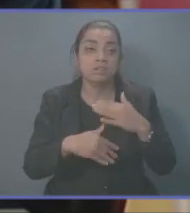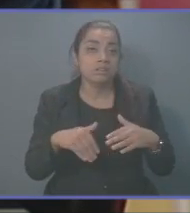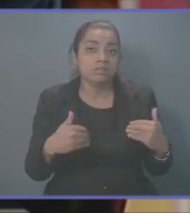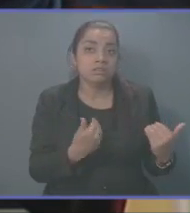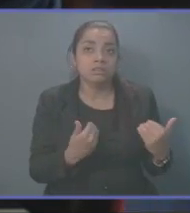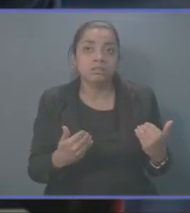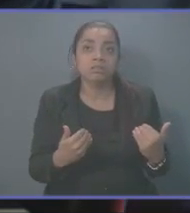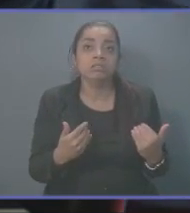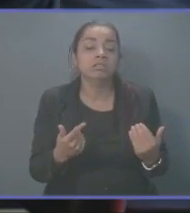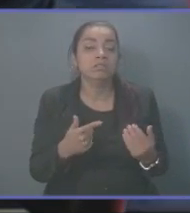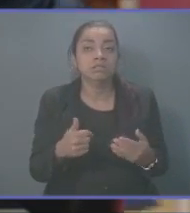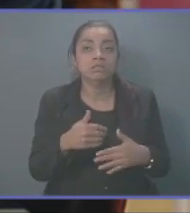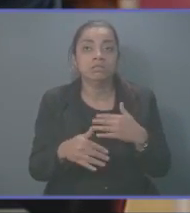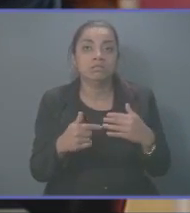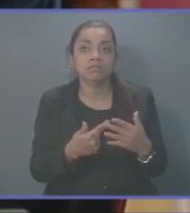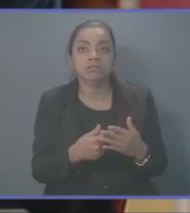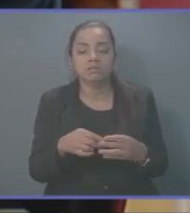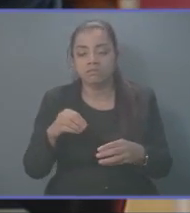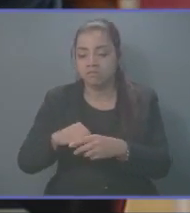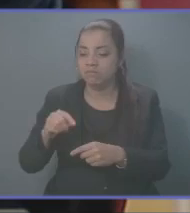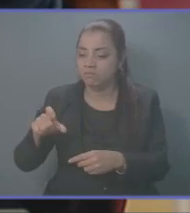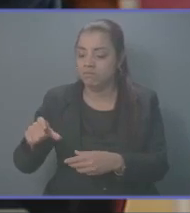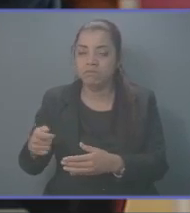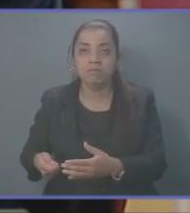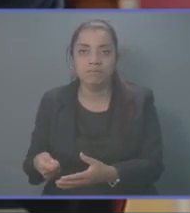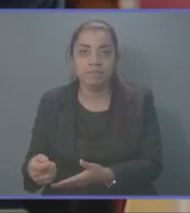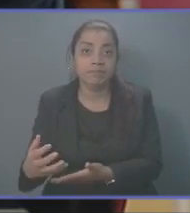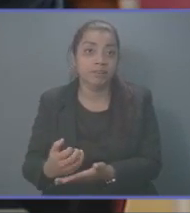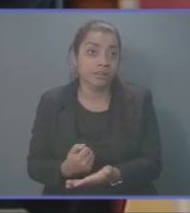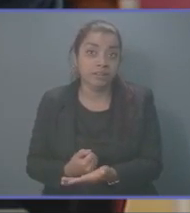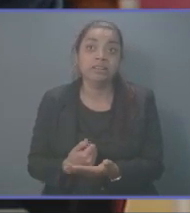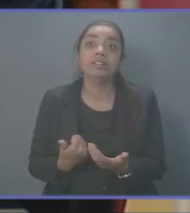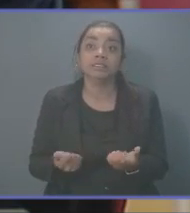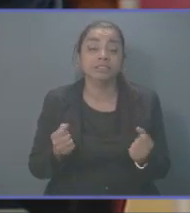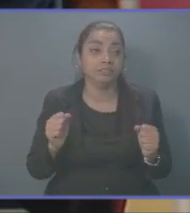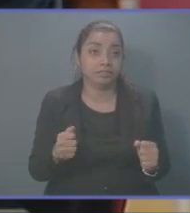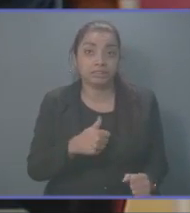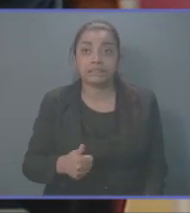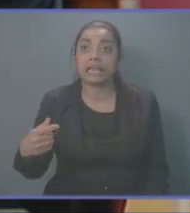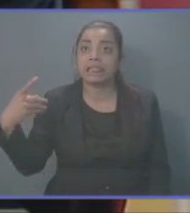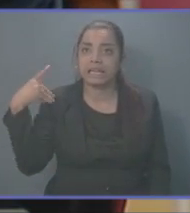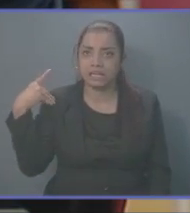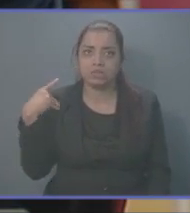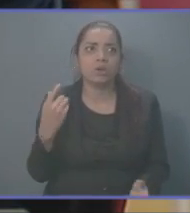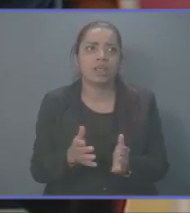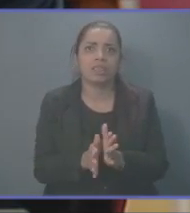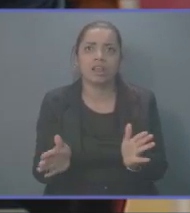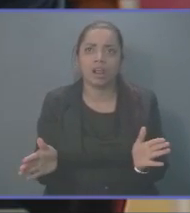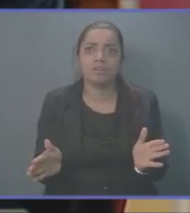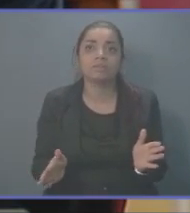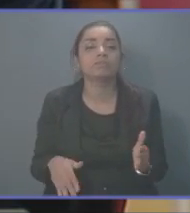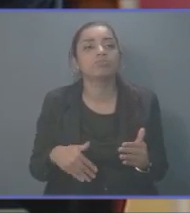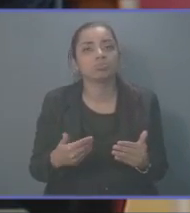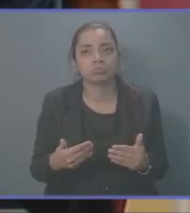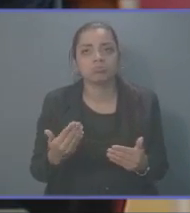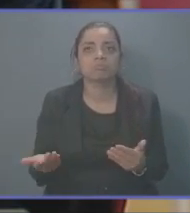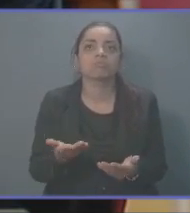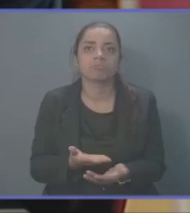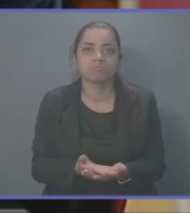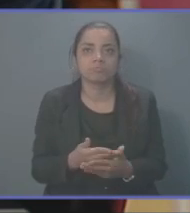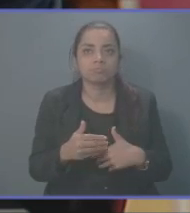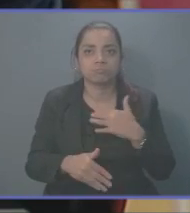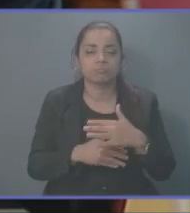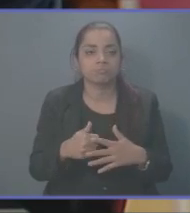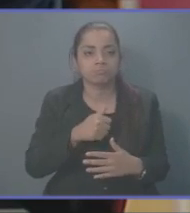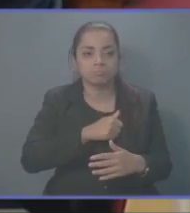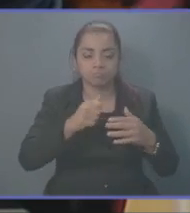del Tesoro Público, tarjetas de crédito o débito aceptadas por la Dirección General de Tesorería y presentando las